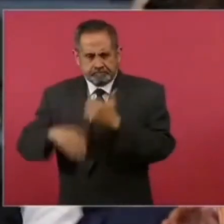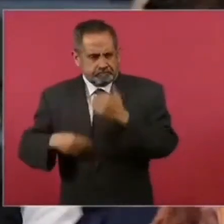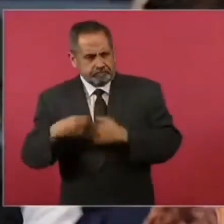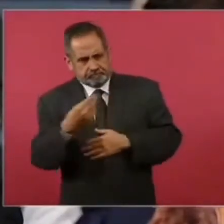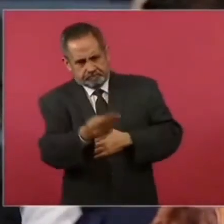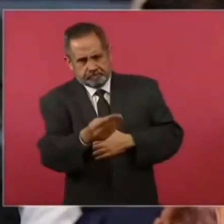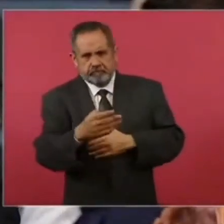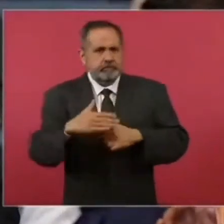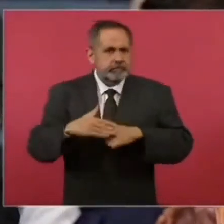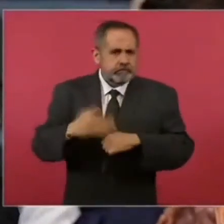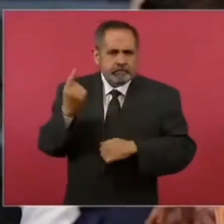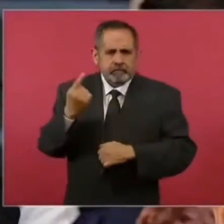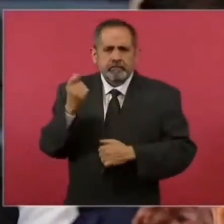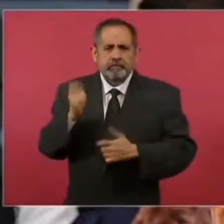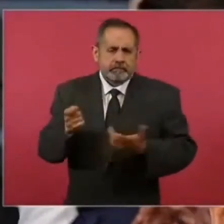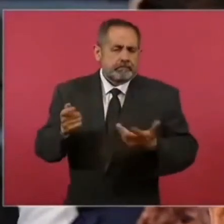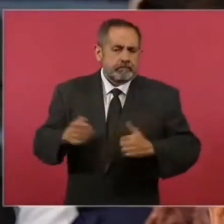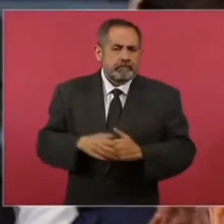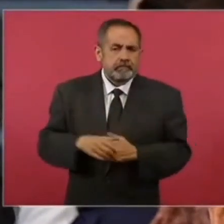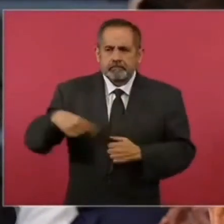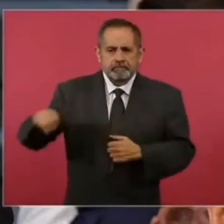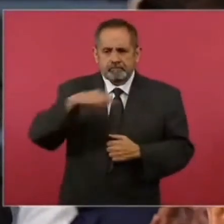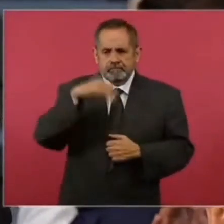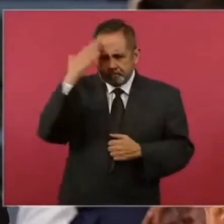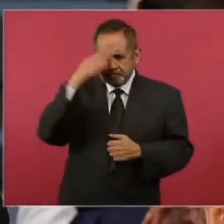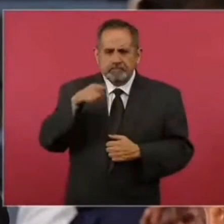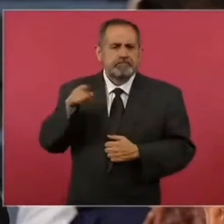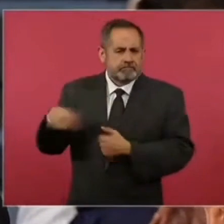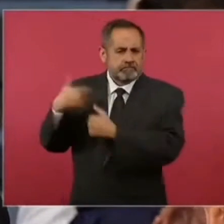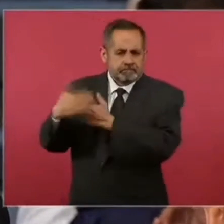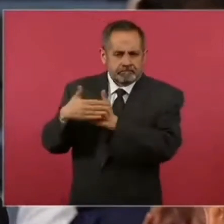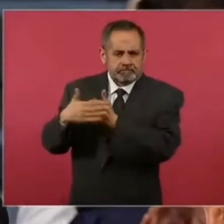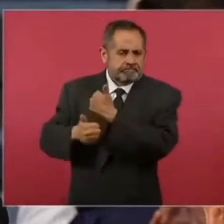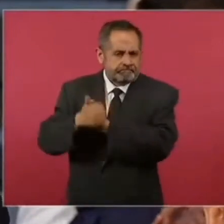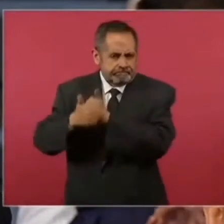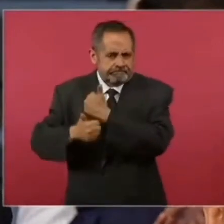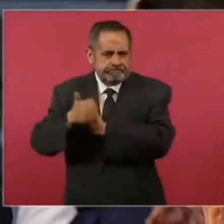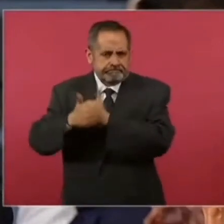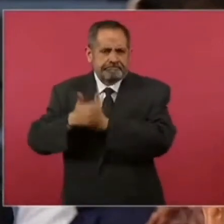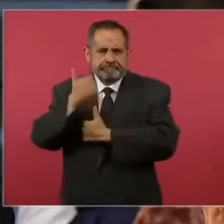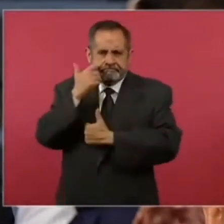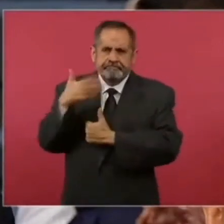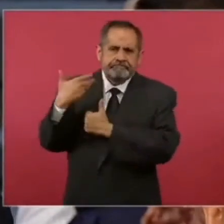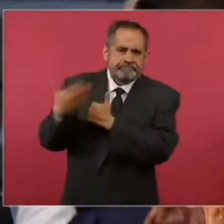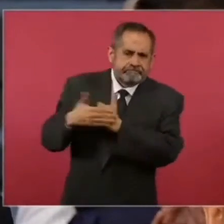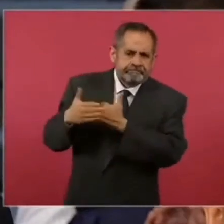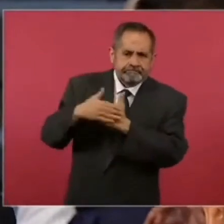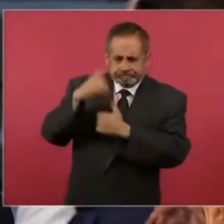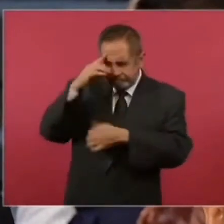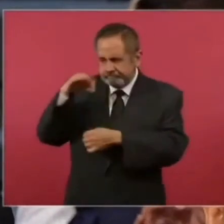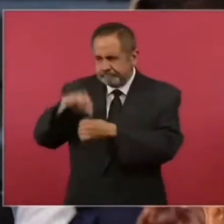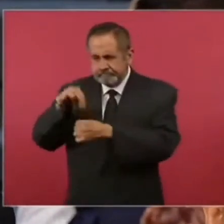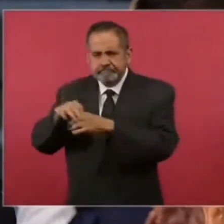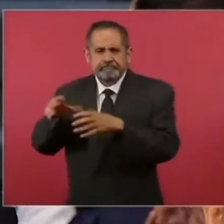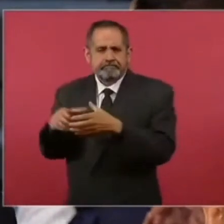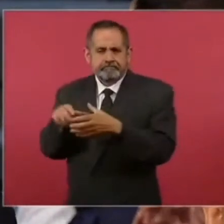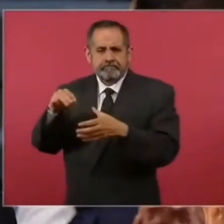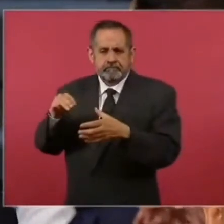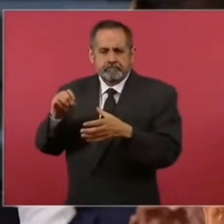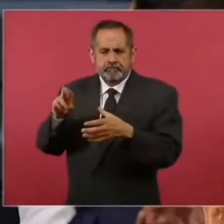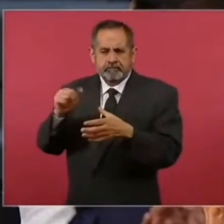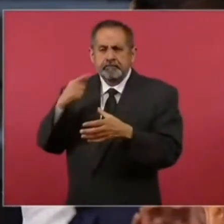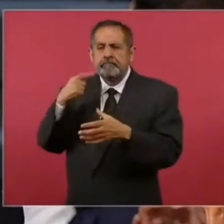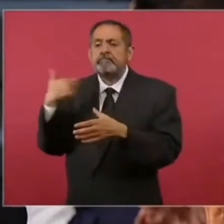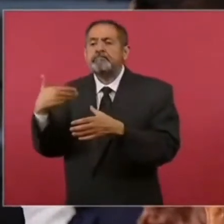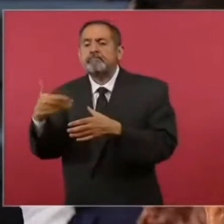Esto porque todos sabemos que quiere participar en el proceso de encuestas de Morena para definir al